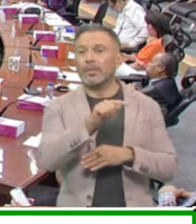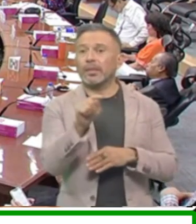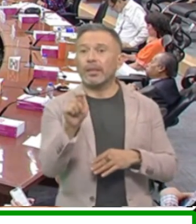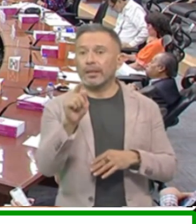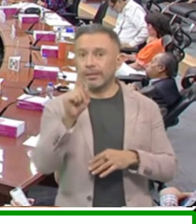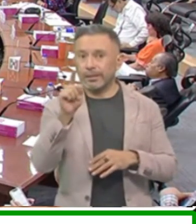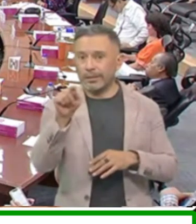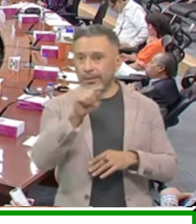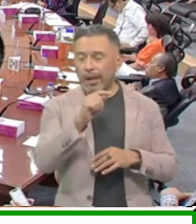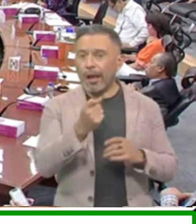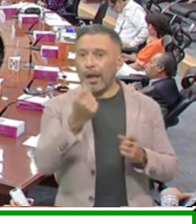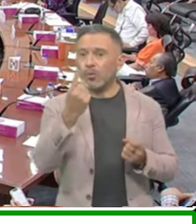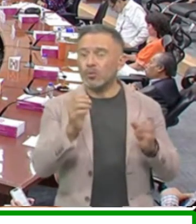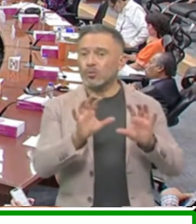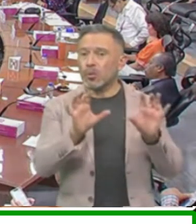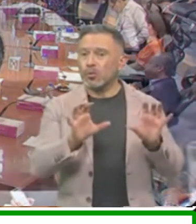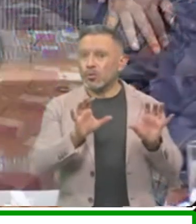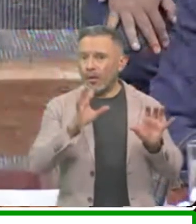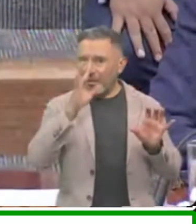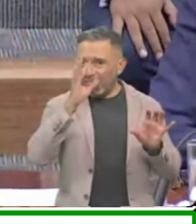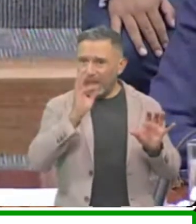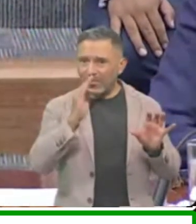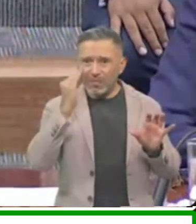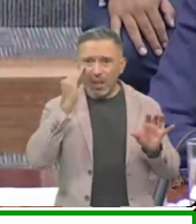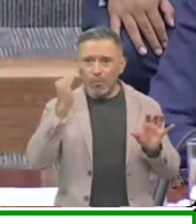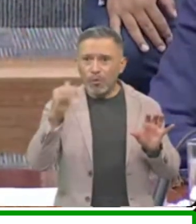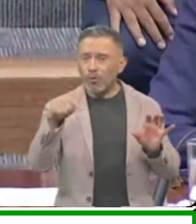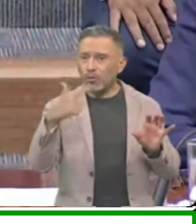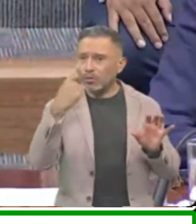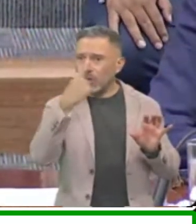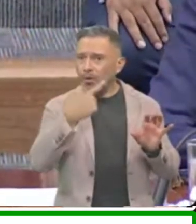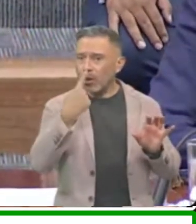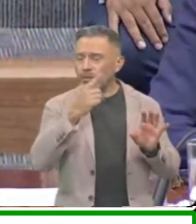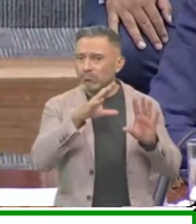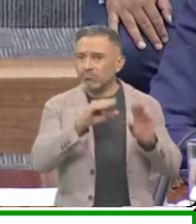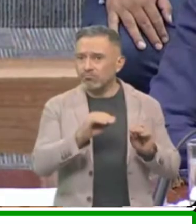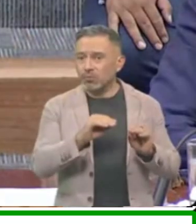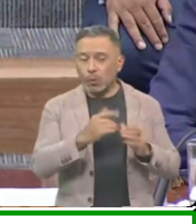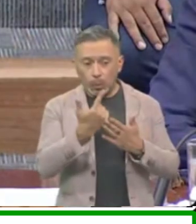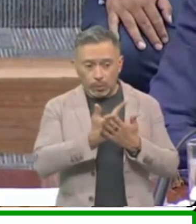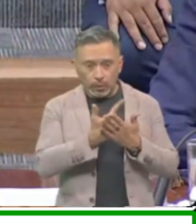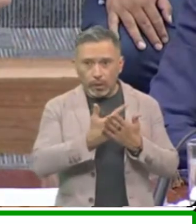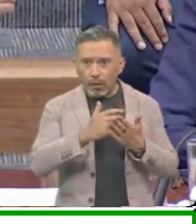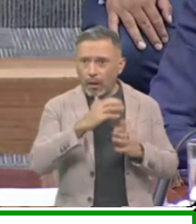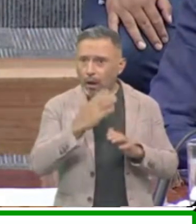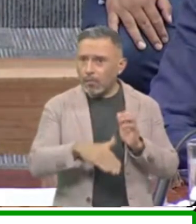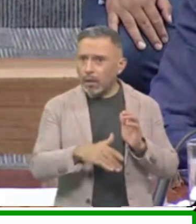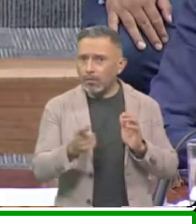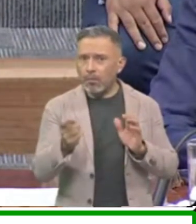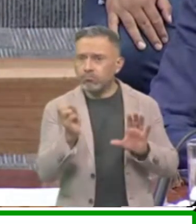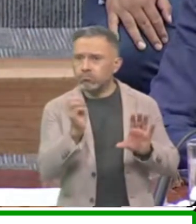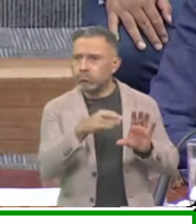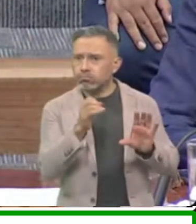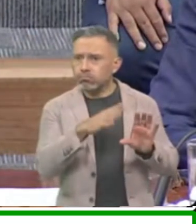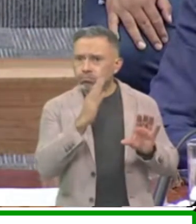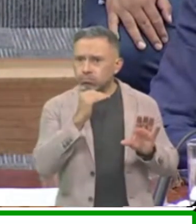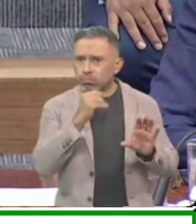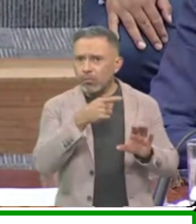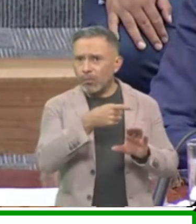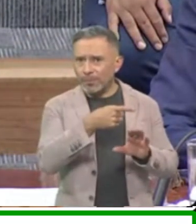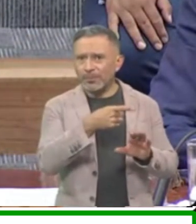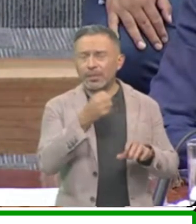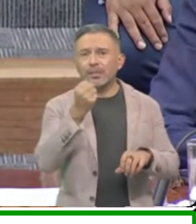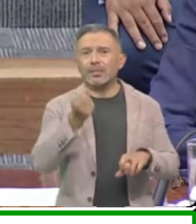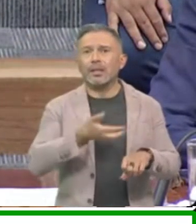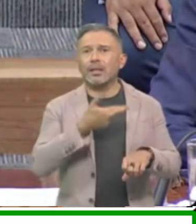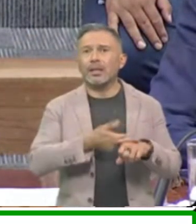estado detenido por más de 12 horas. Los conteos terminaron y no se puede subir la información. La encargada de despacho de la Secretaría